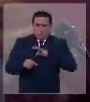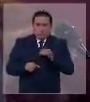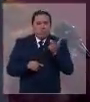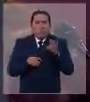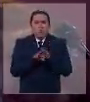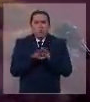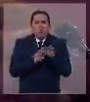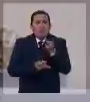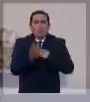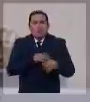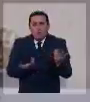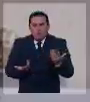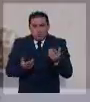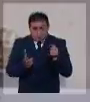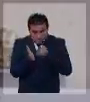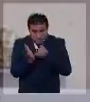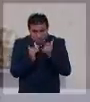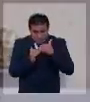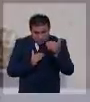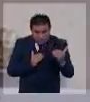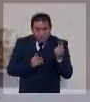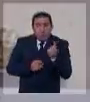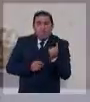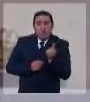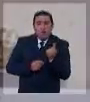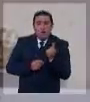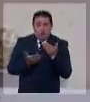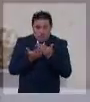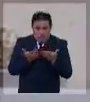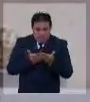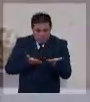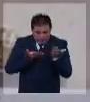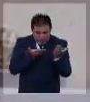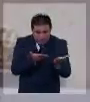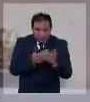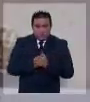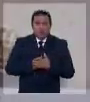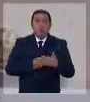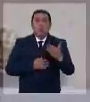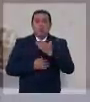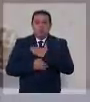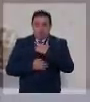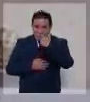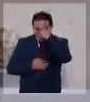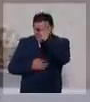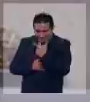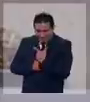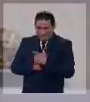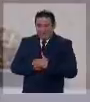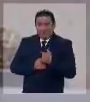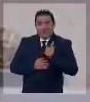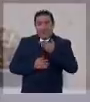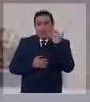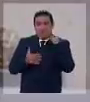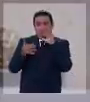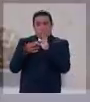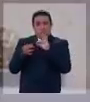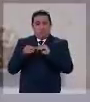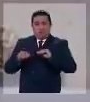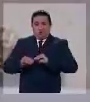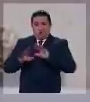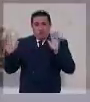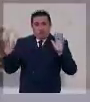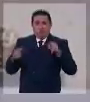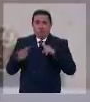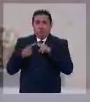Adelante, candidato Anaya. Muy buenas noches. Yo lo he dicho con muchísima claridad. Primero, tenemos que